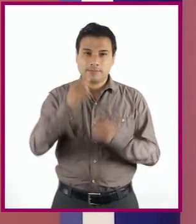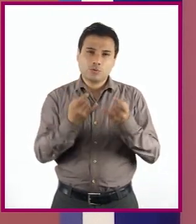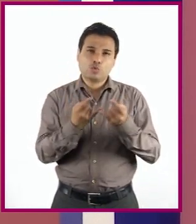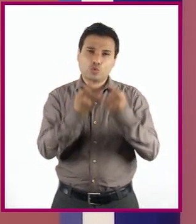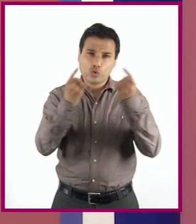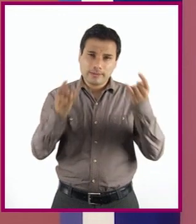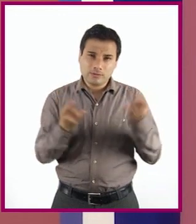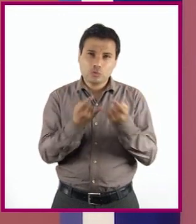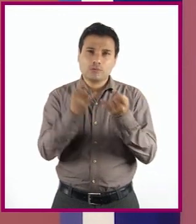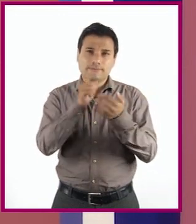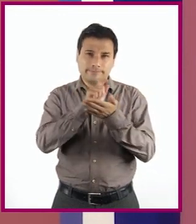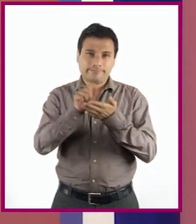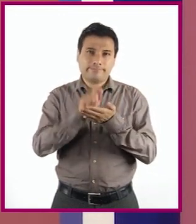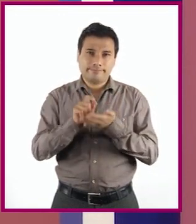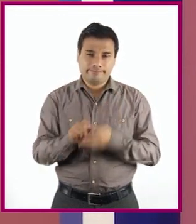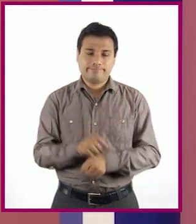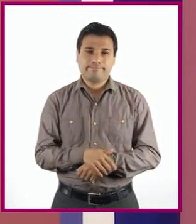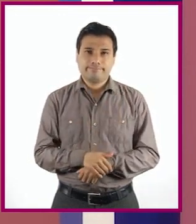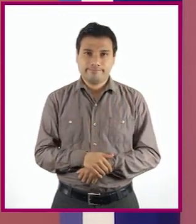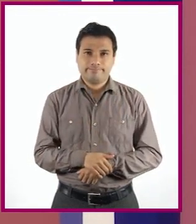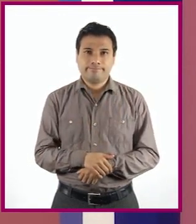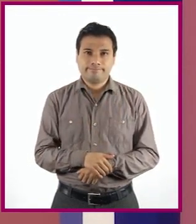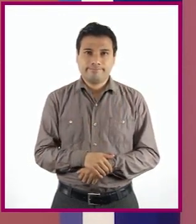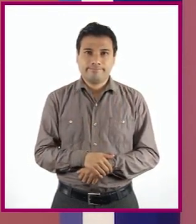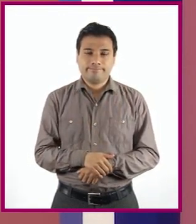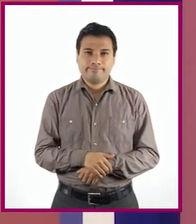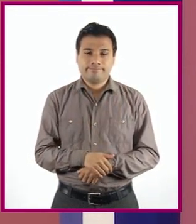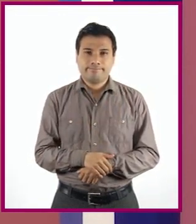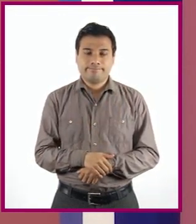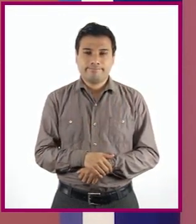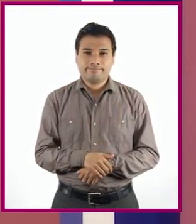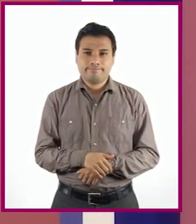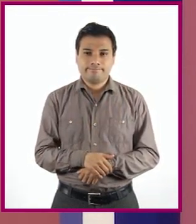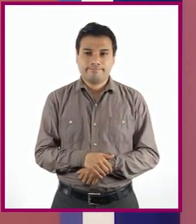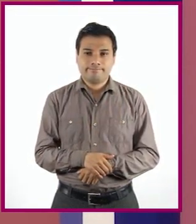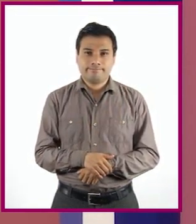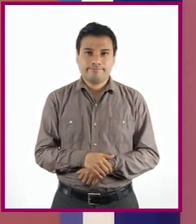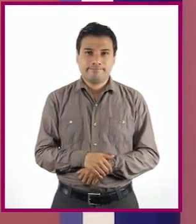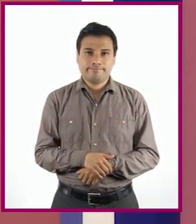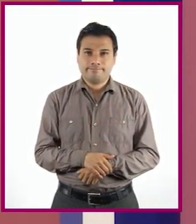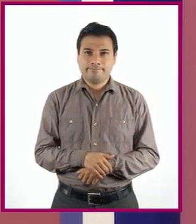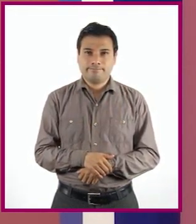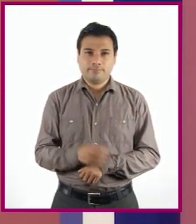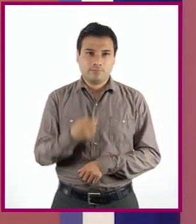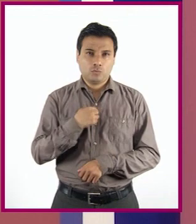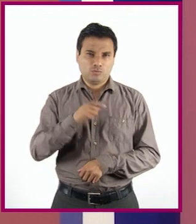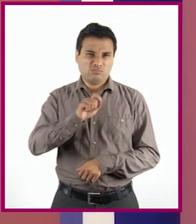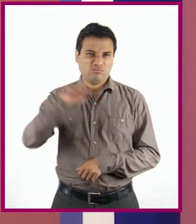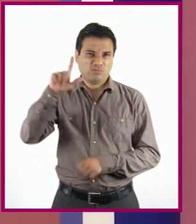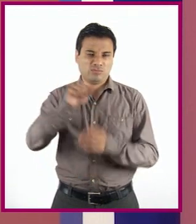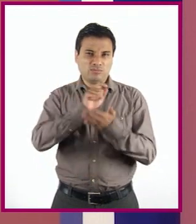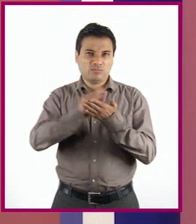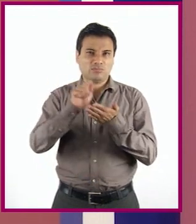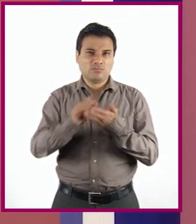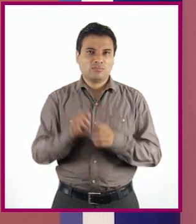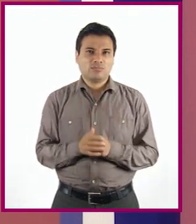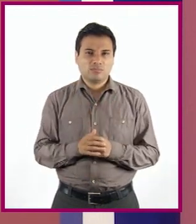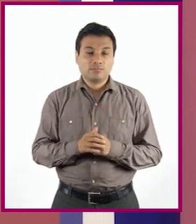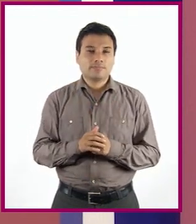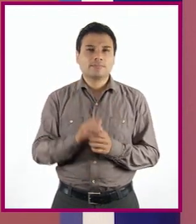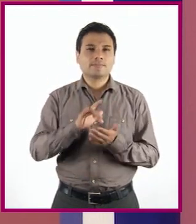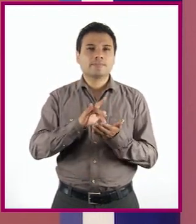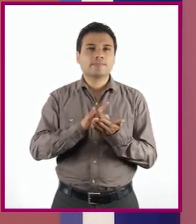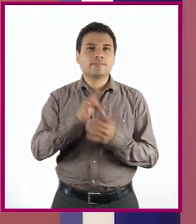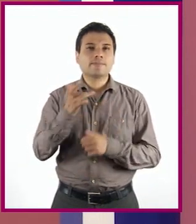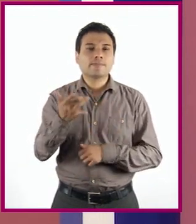mayor relieve en mi carrera. En este aspecto, la verdadera fama como escritor cayó sobre mí luego de